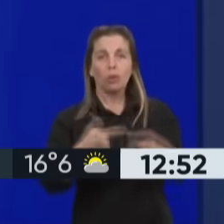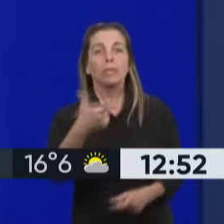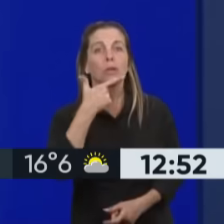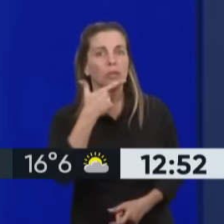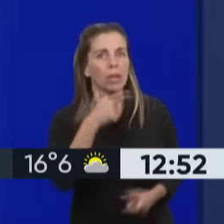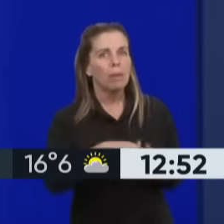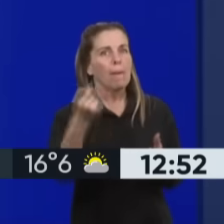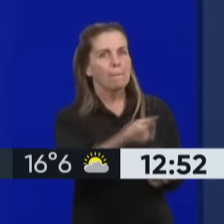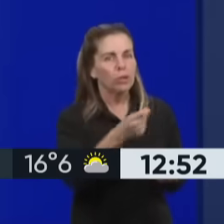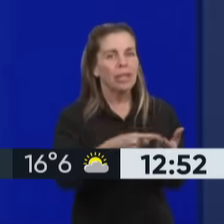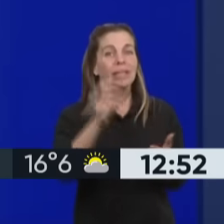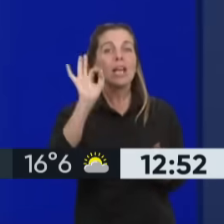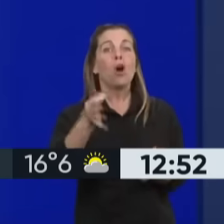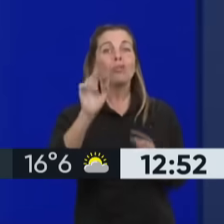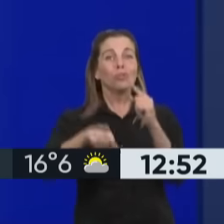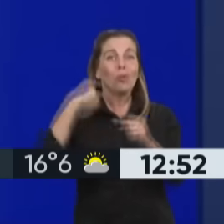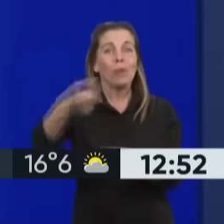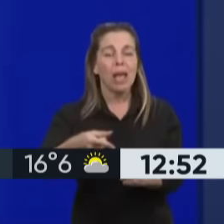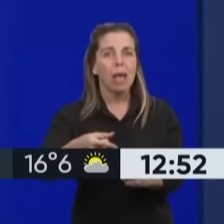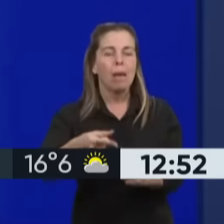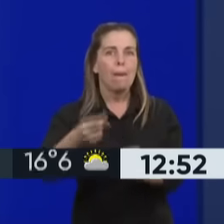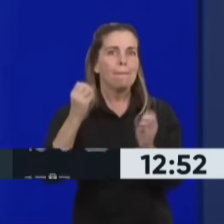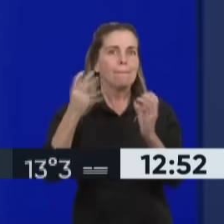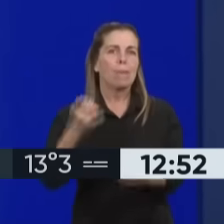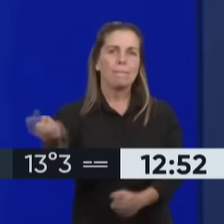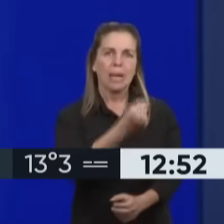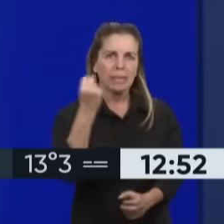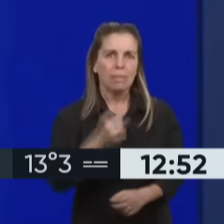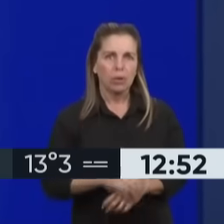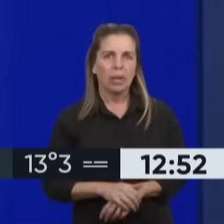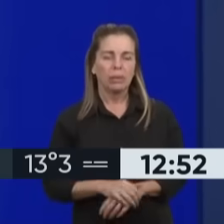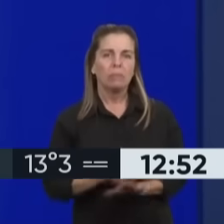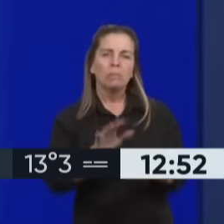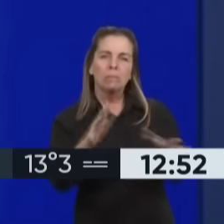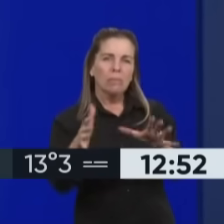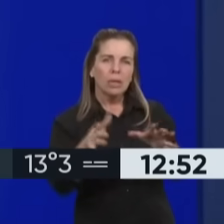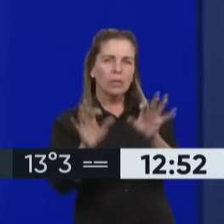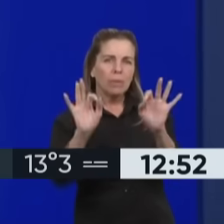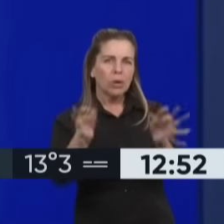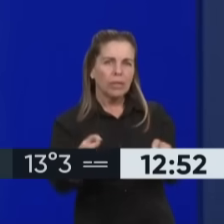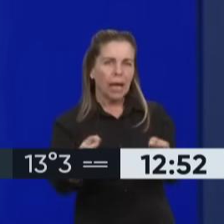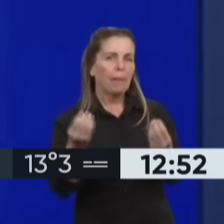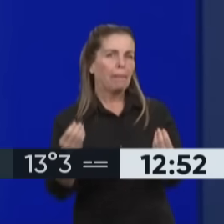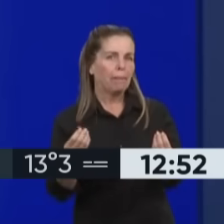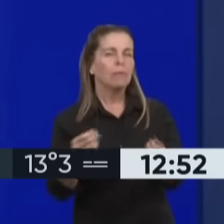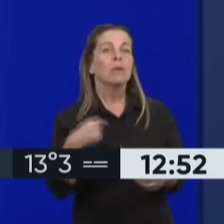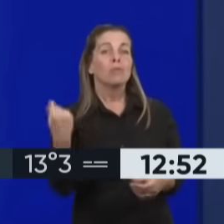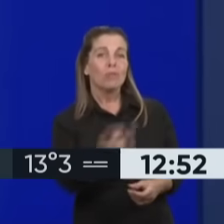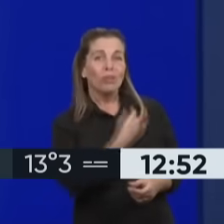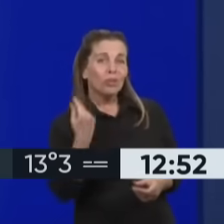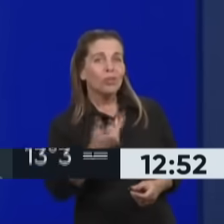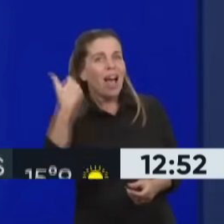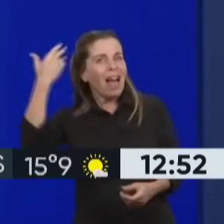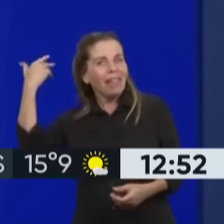y en octubre va a ser mucho mejor. Más o menos para que tengan un orden de magnitudes, nosotros cuando enfrentábamos